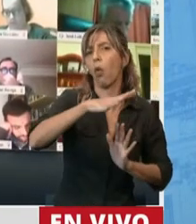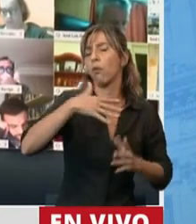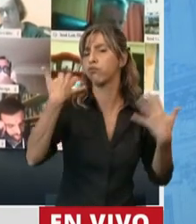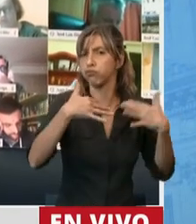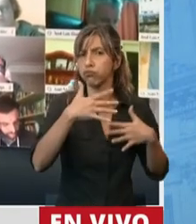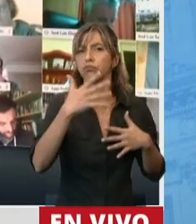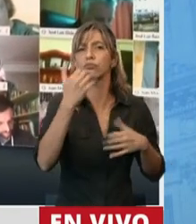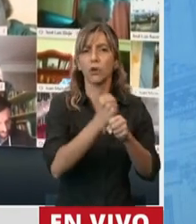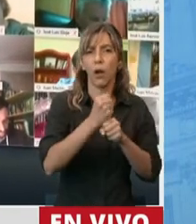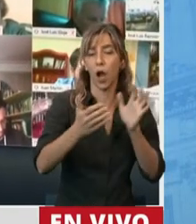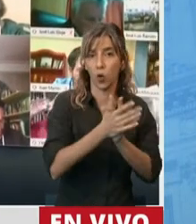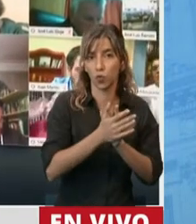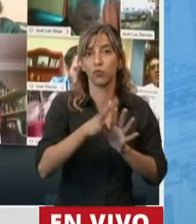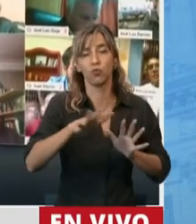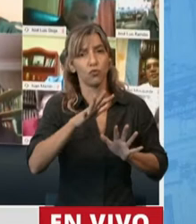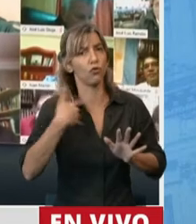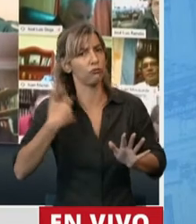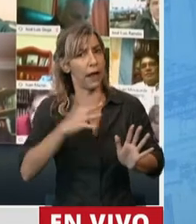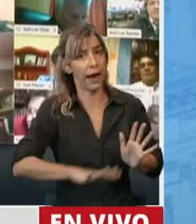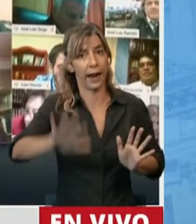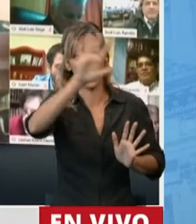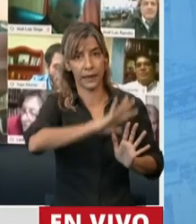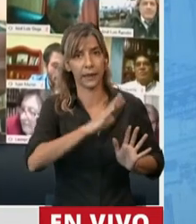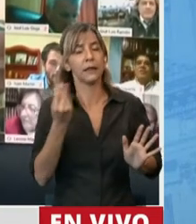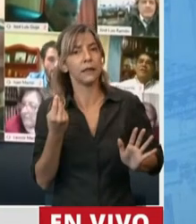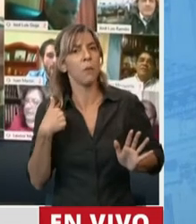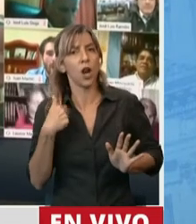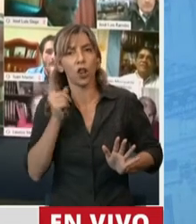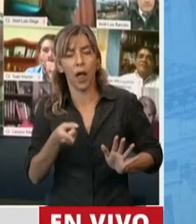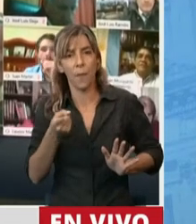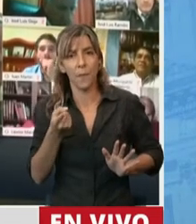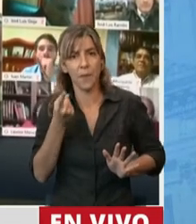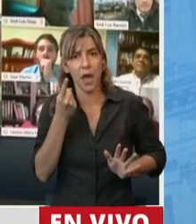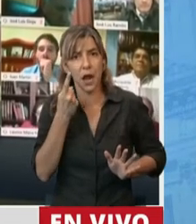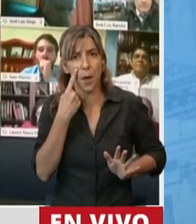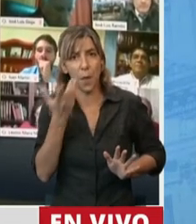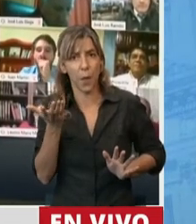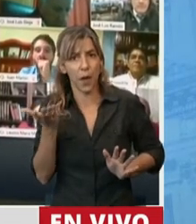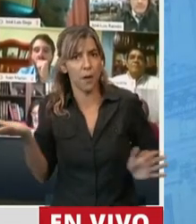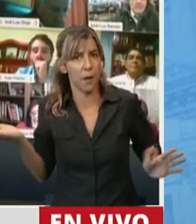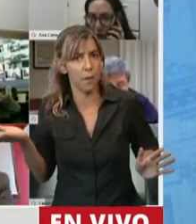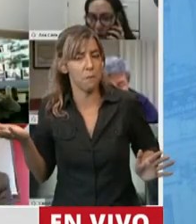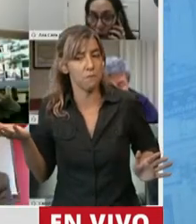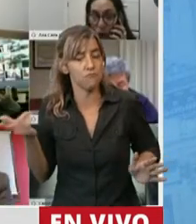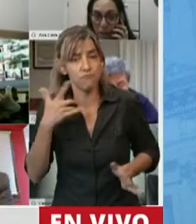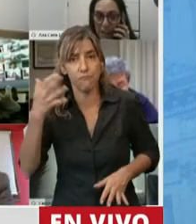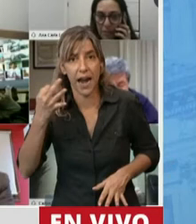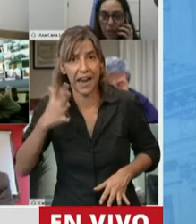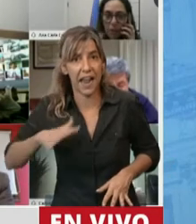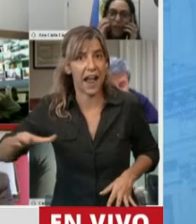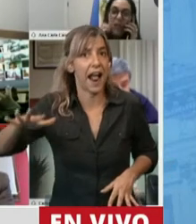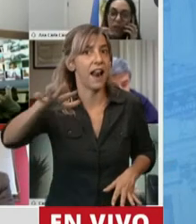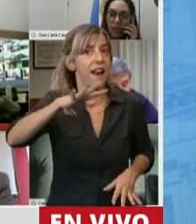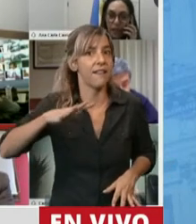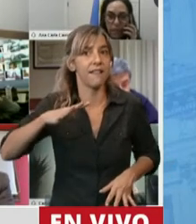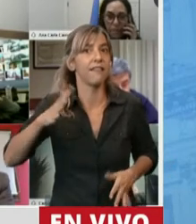crisis sanitaria a lo largo y ancho del país. Pero también nos muestra la realidad que hay un sector de la